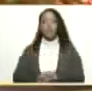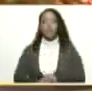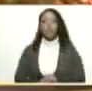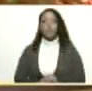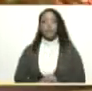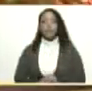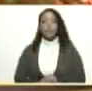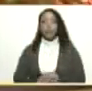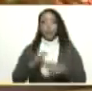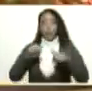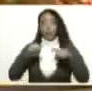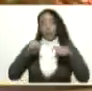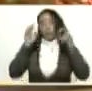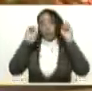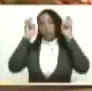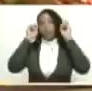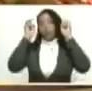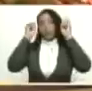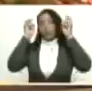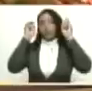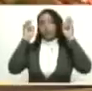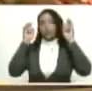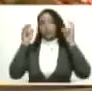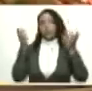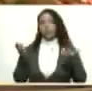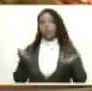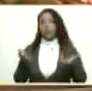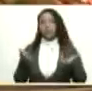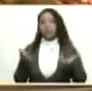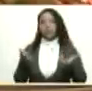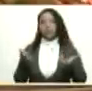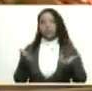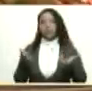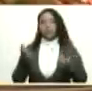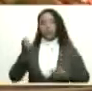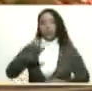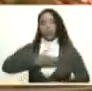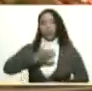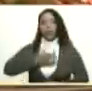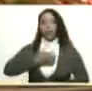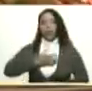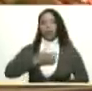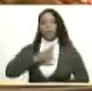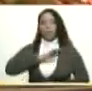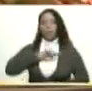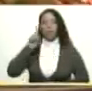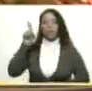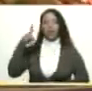el caso de el alcalde de Tejería,